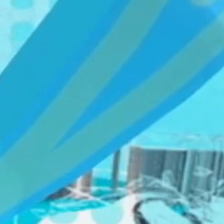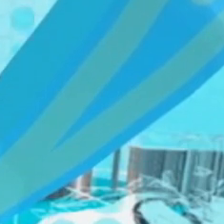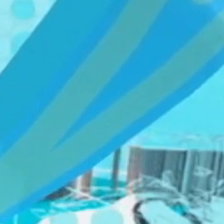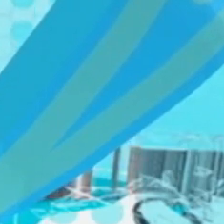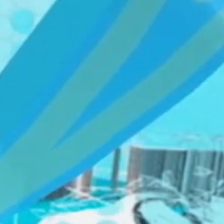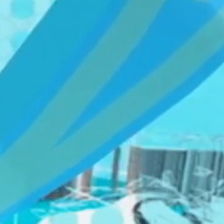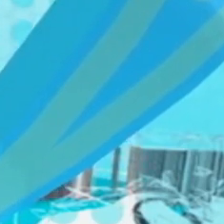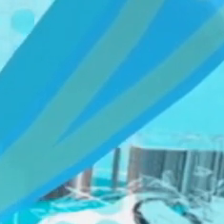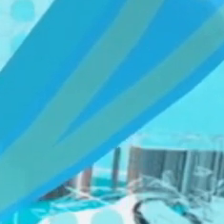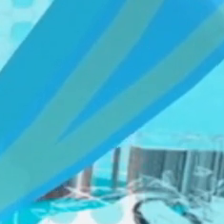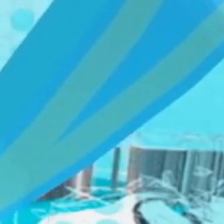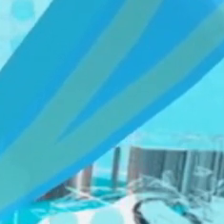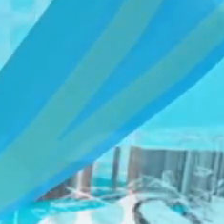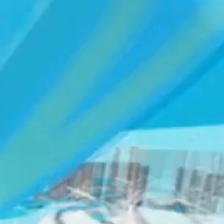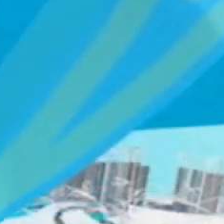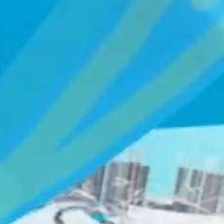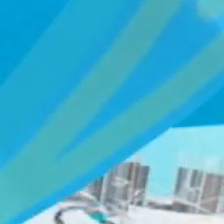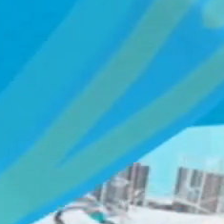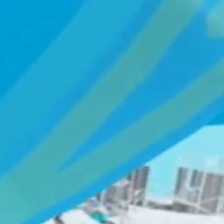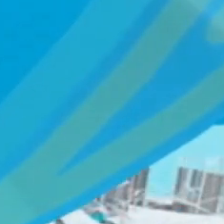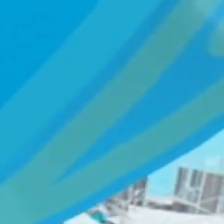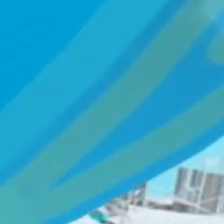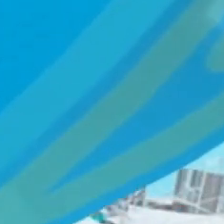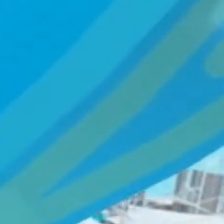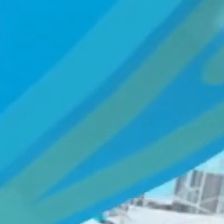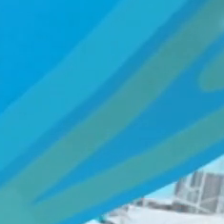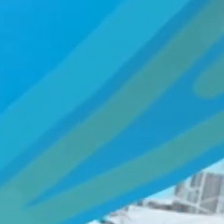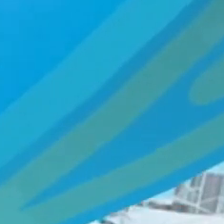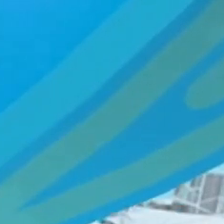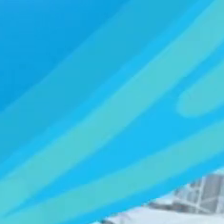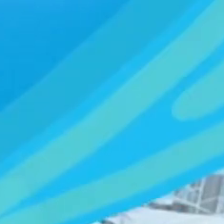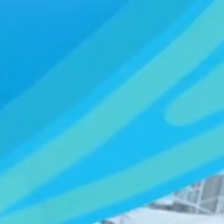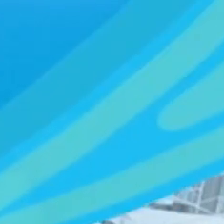Banco Popular presentó El Tipo de Cambio.